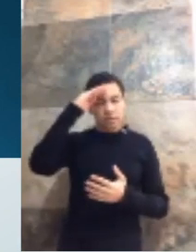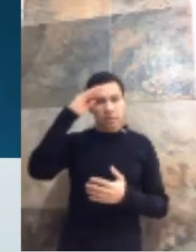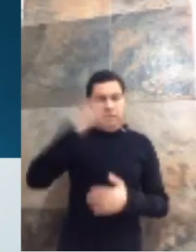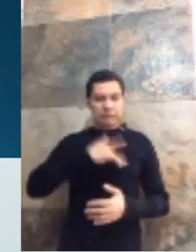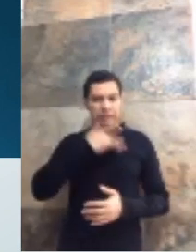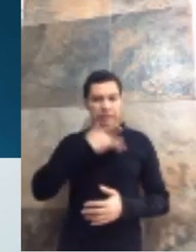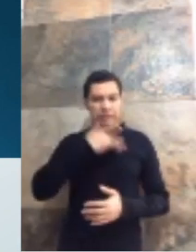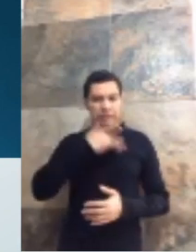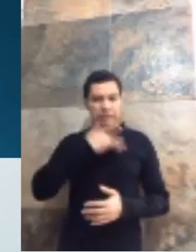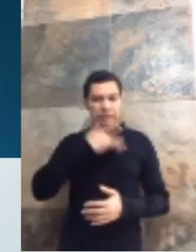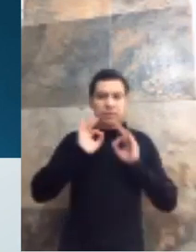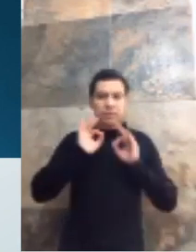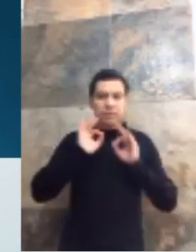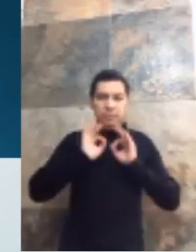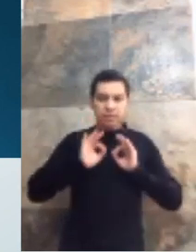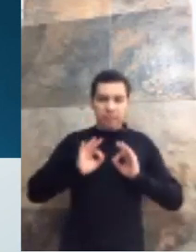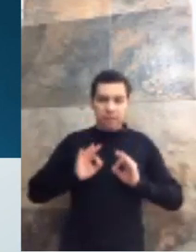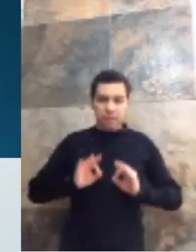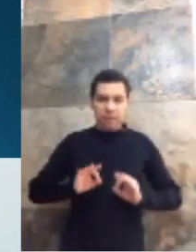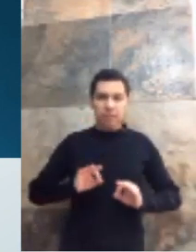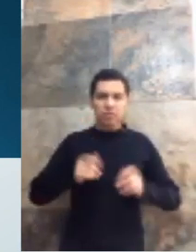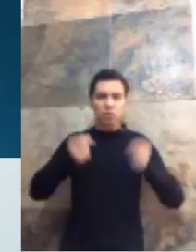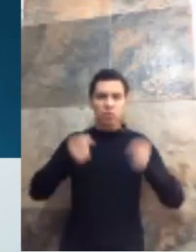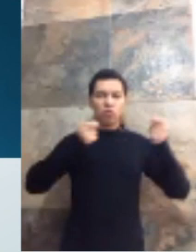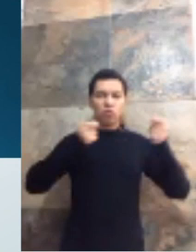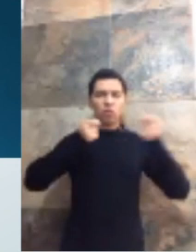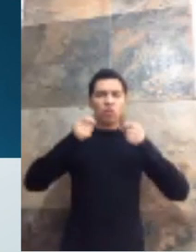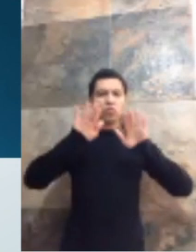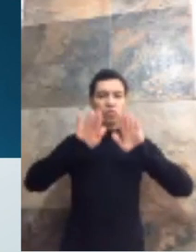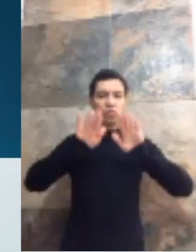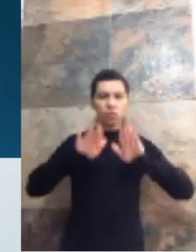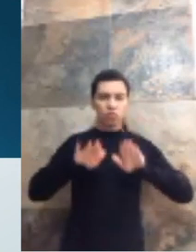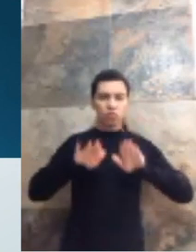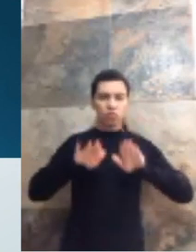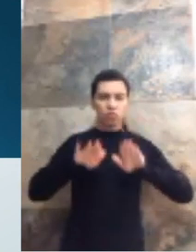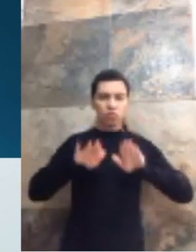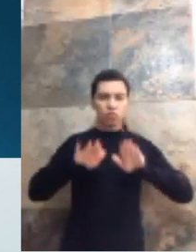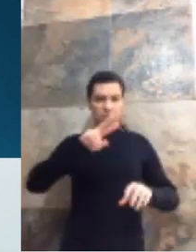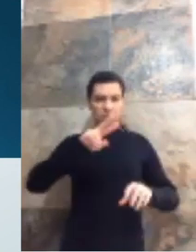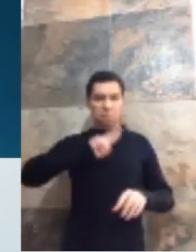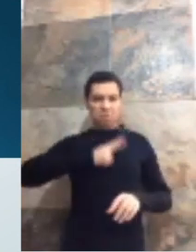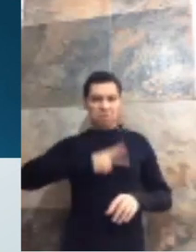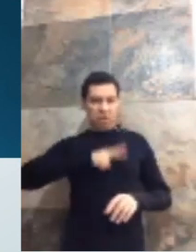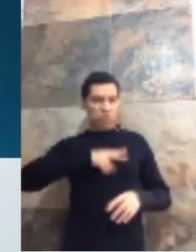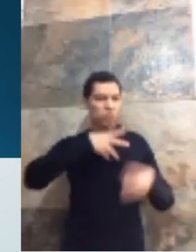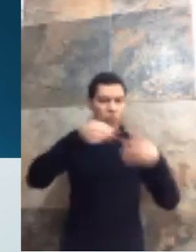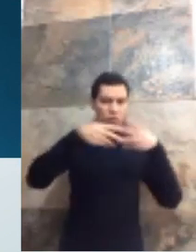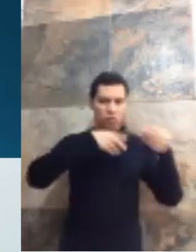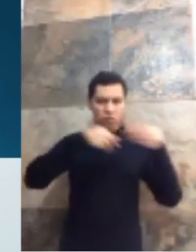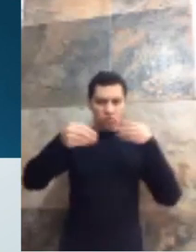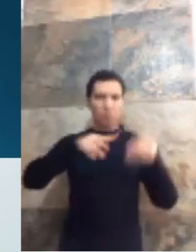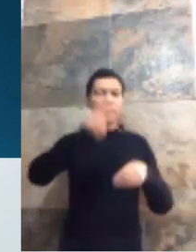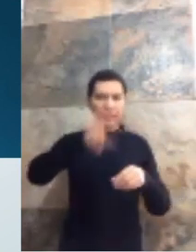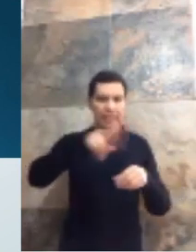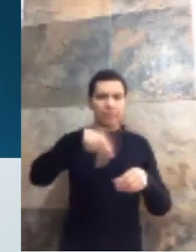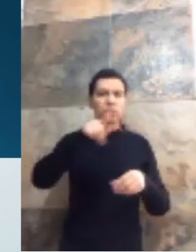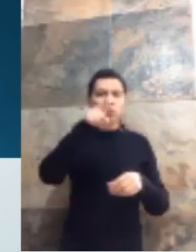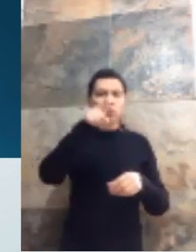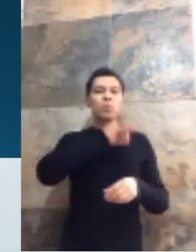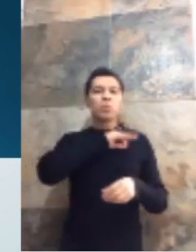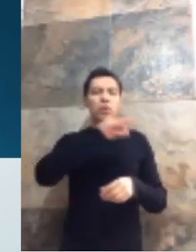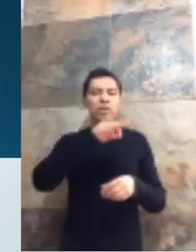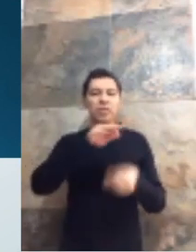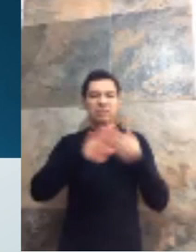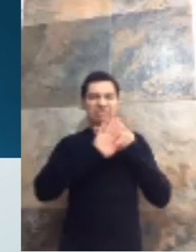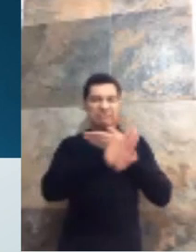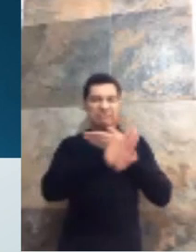cuida, de autocuidado, reducir el riesgo de contagio, reducir el riesgo de problemas y tratar de